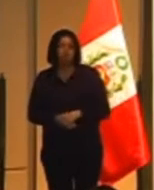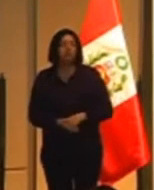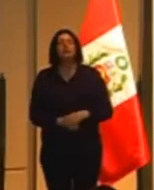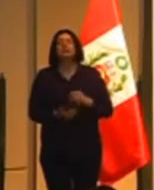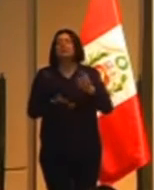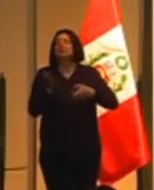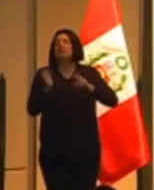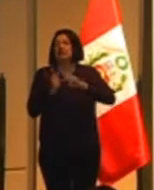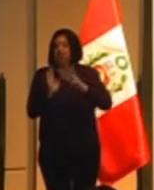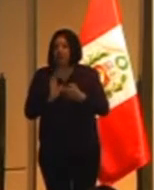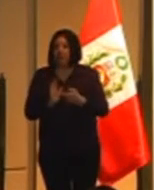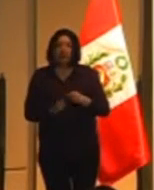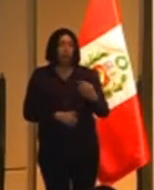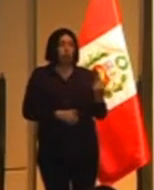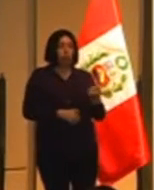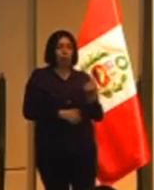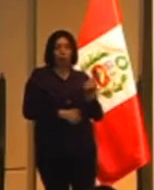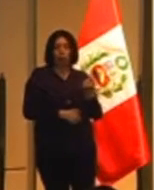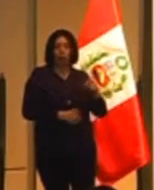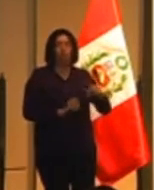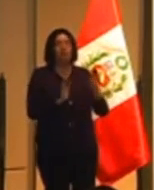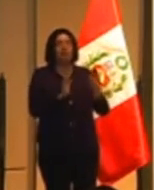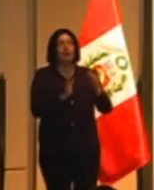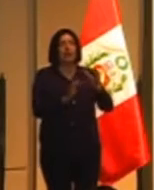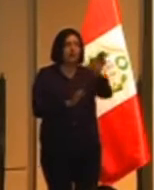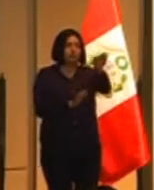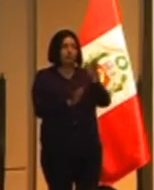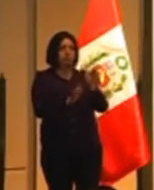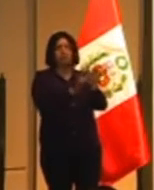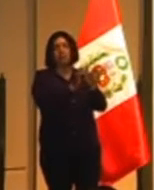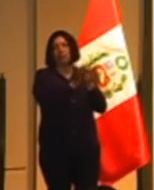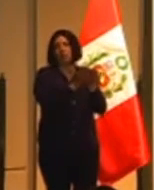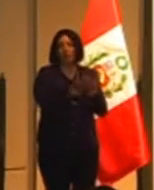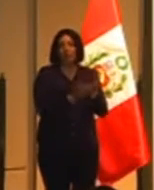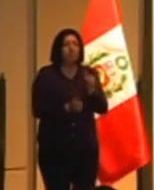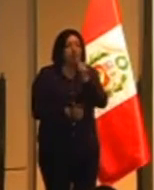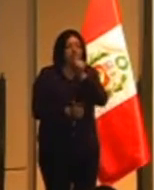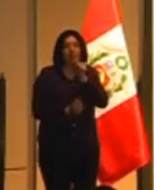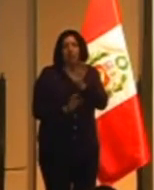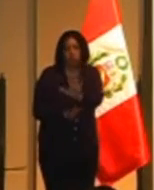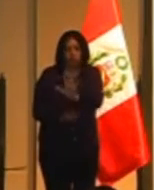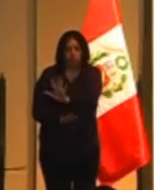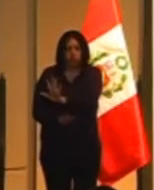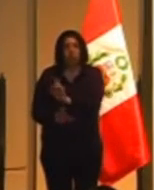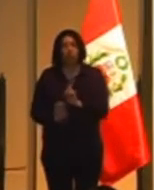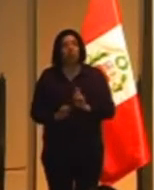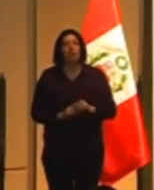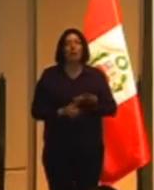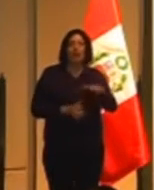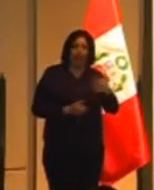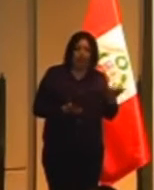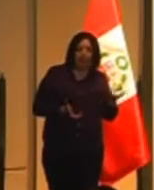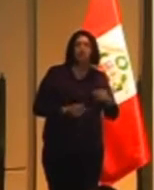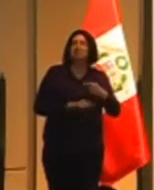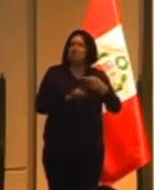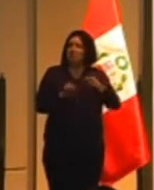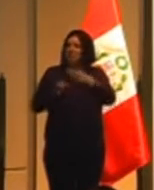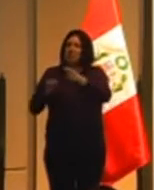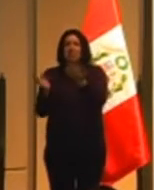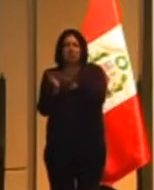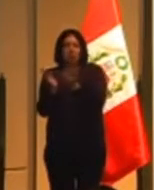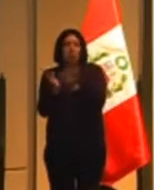decir, no solo las bibliotecas deben ser las de los privados. Hay varios